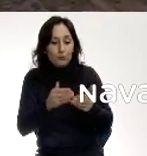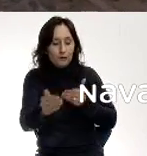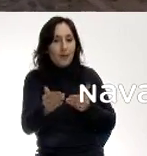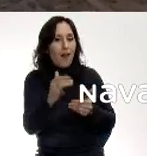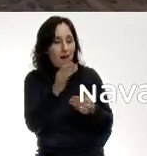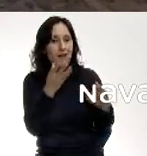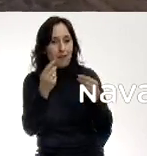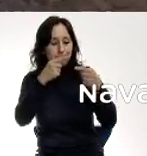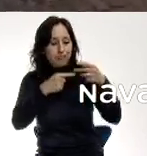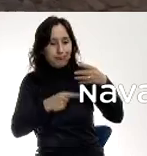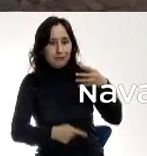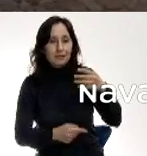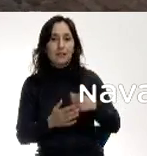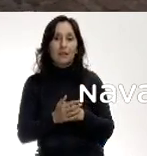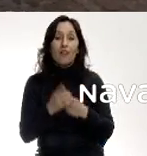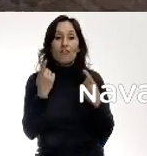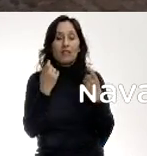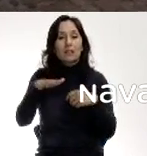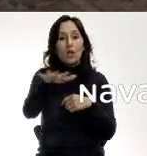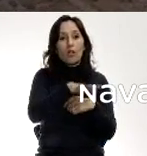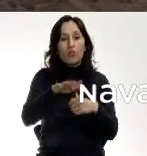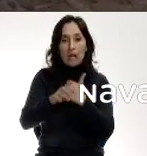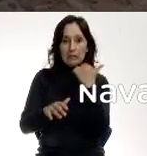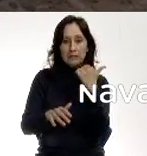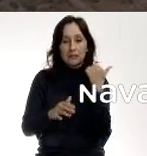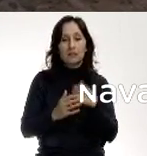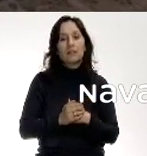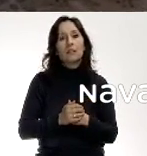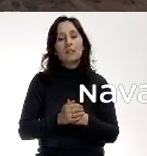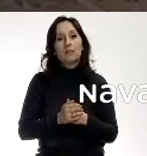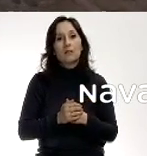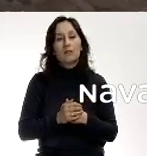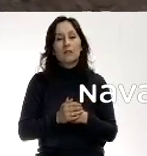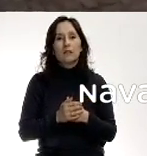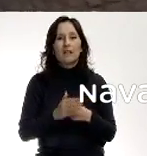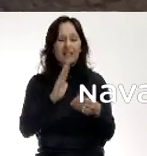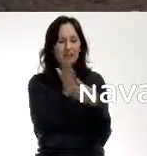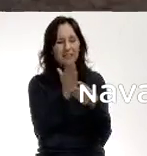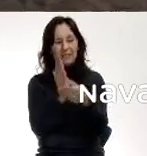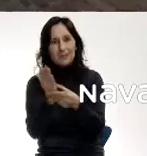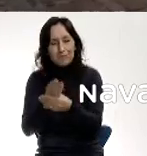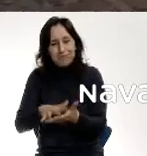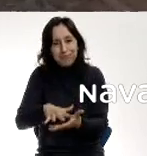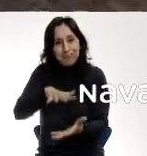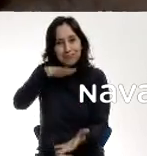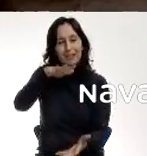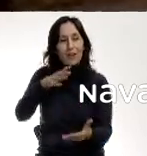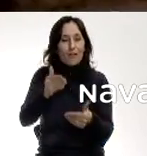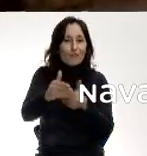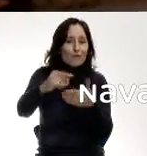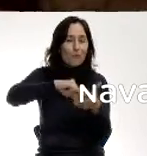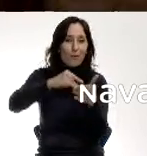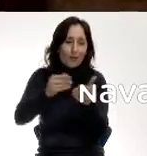la zona este, que bueno, pues hay un montón de carpetas para futuras